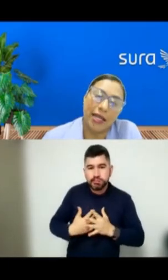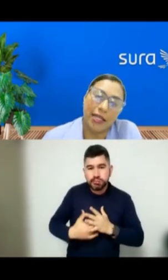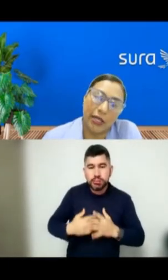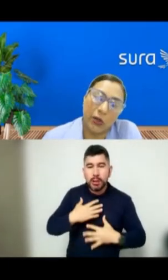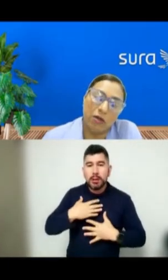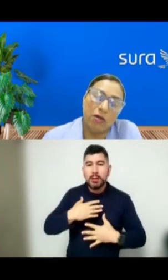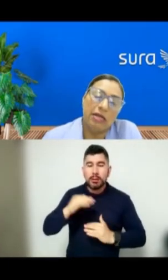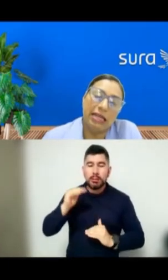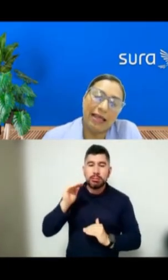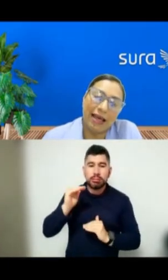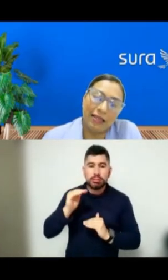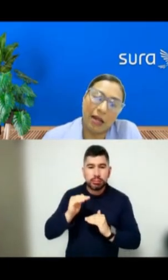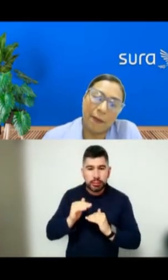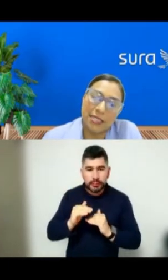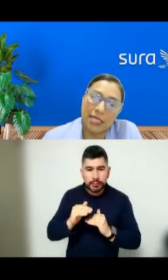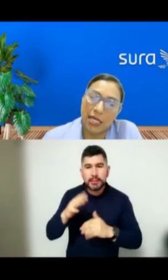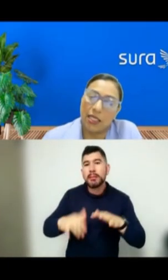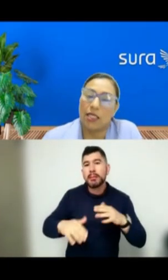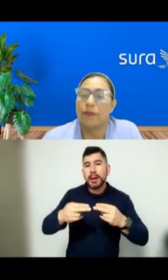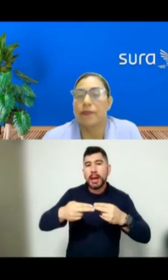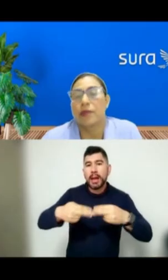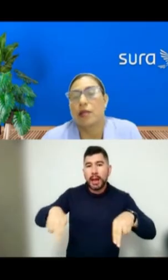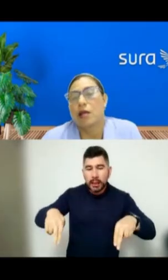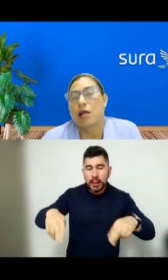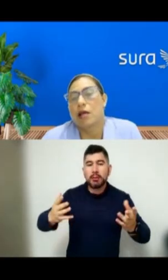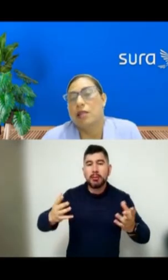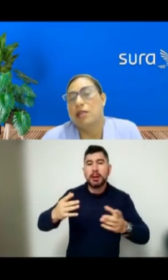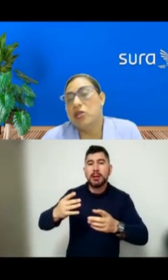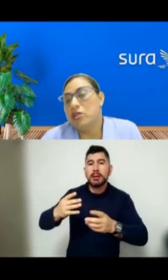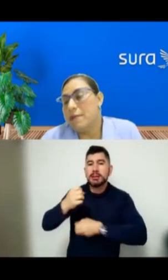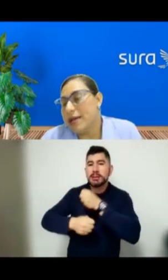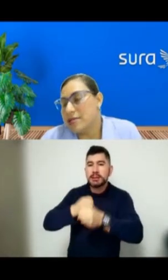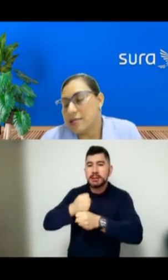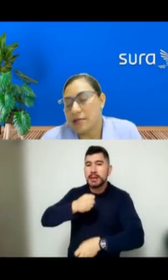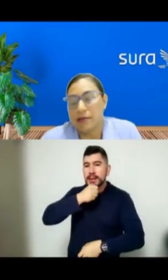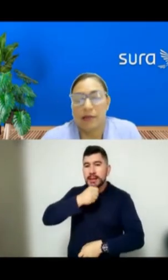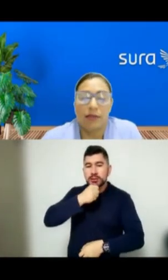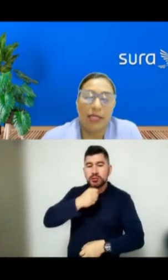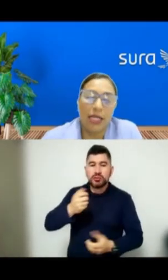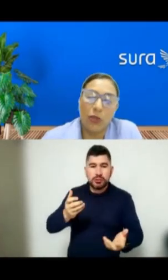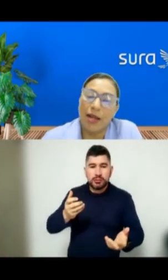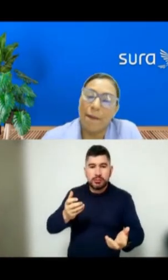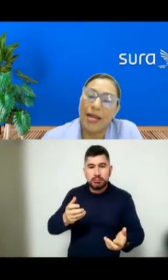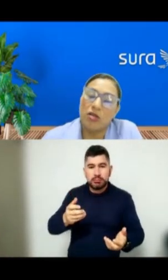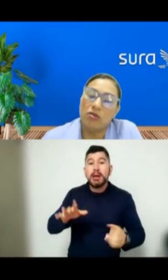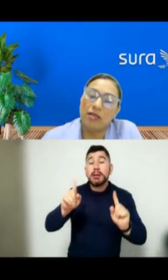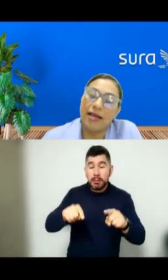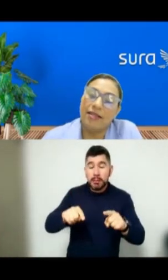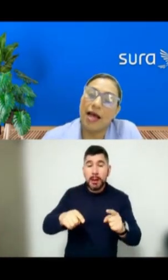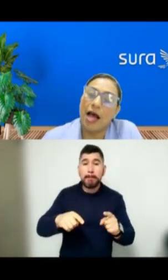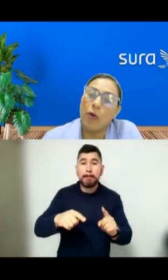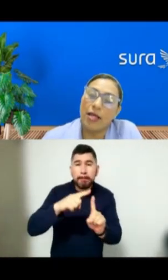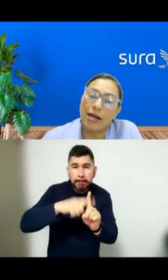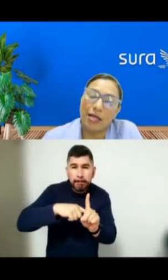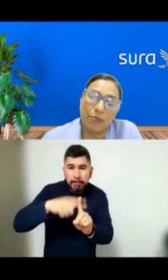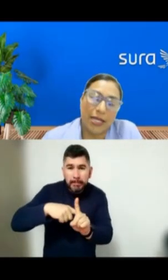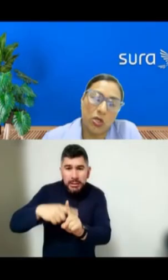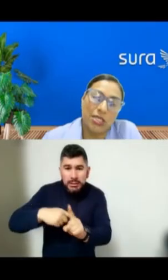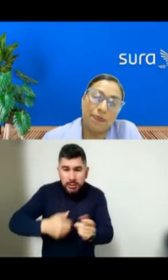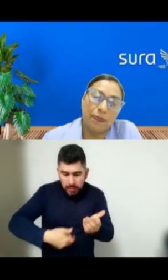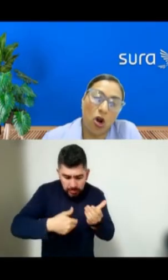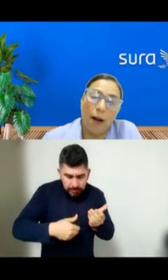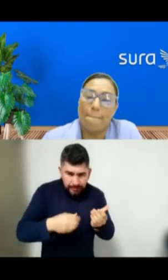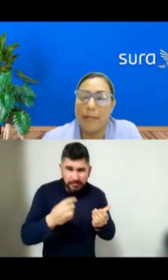respiración, el género y la edad del paciente. Niños de meses tienen una respiración de 30 a